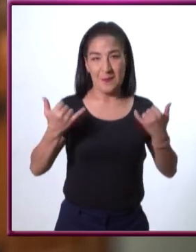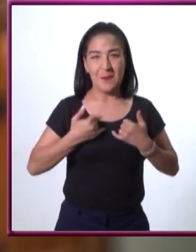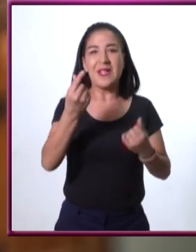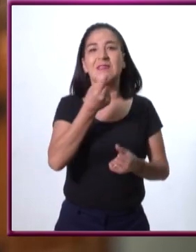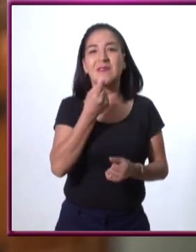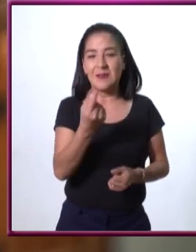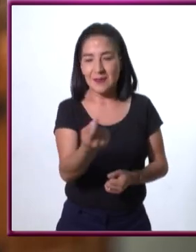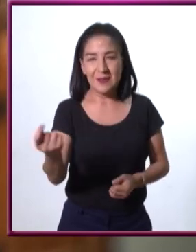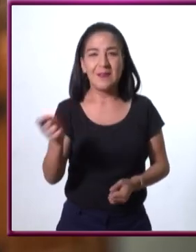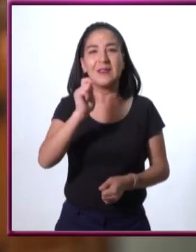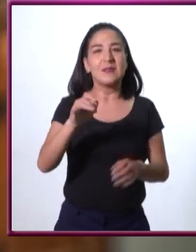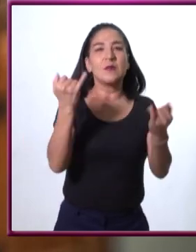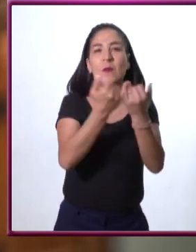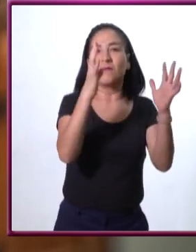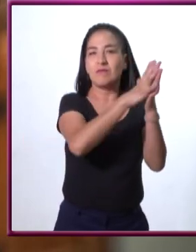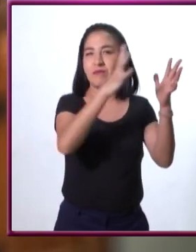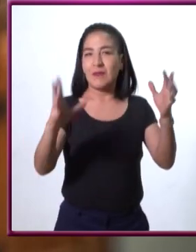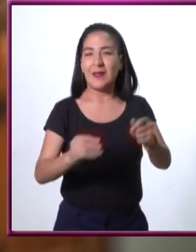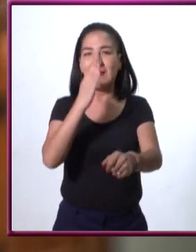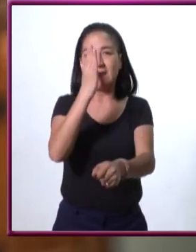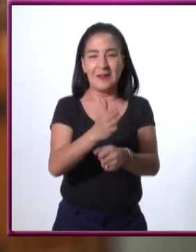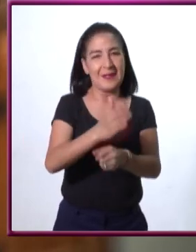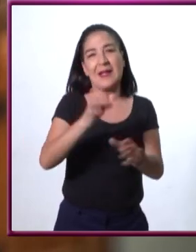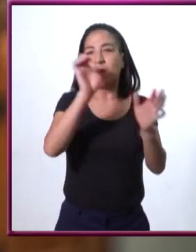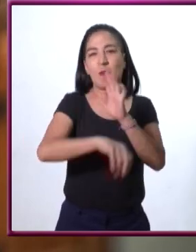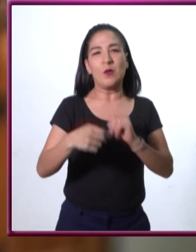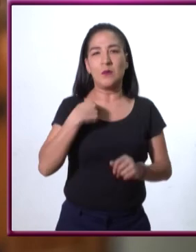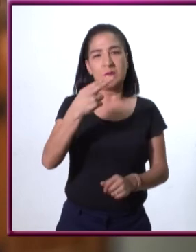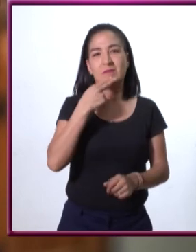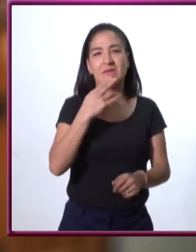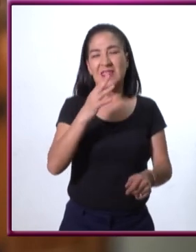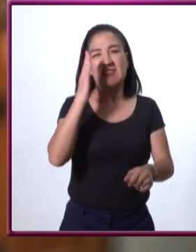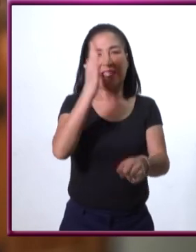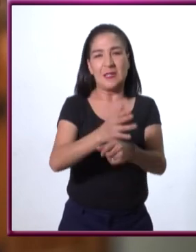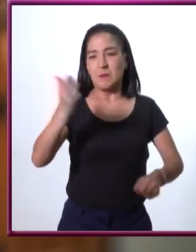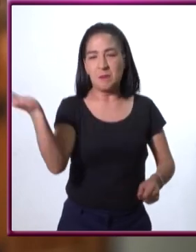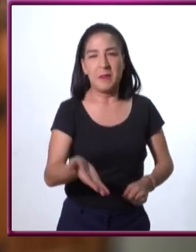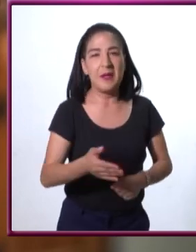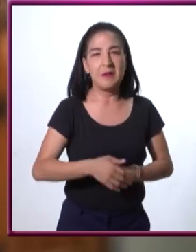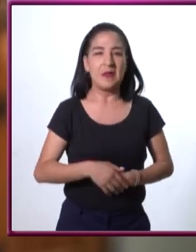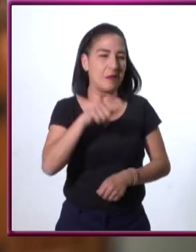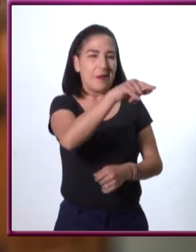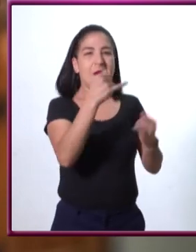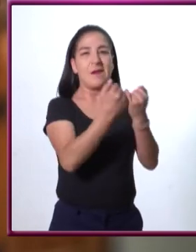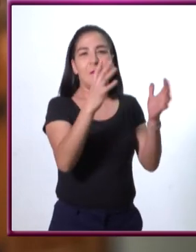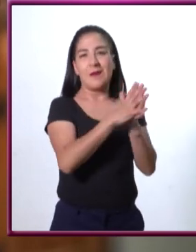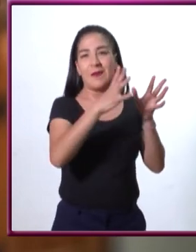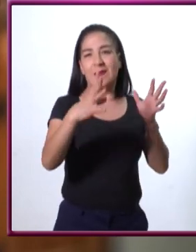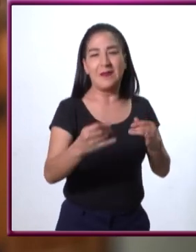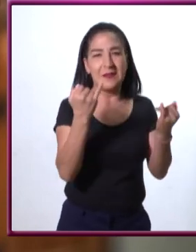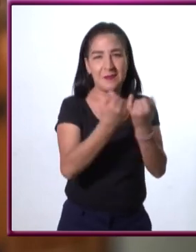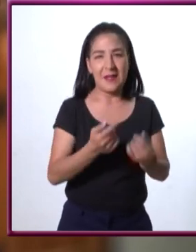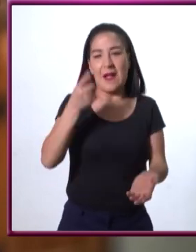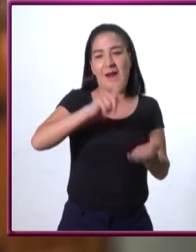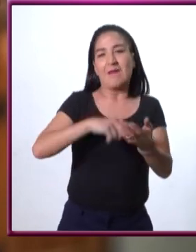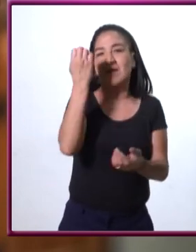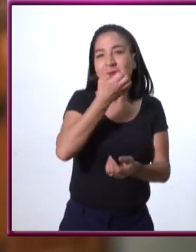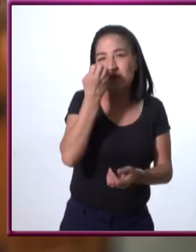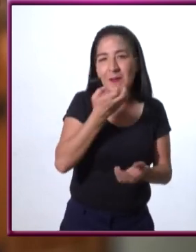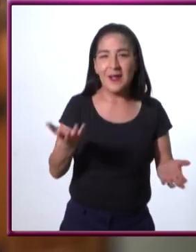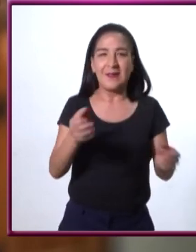los niños tienden a imitar el castigo. Entonces, si yo utilizo el castigo corporal, por ejemplo, en casa, ellos lo van a imitar en el salón de clases,